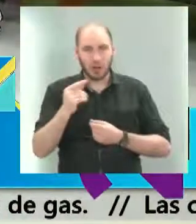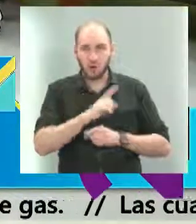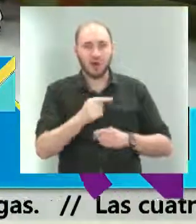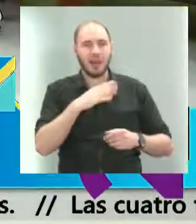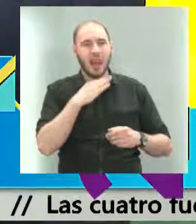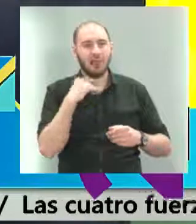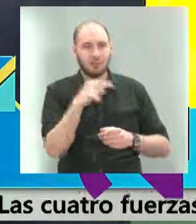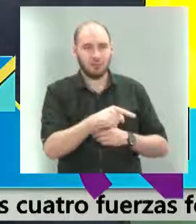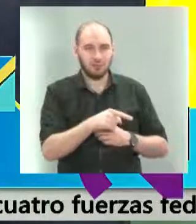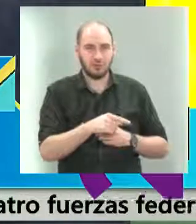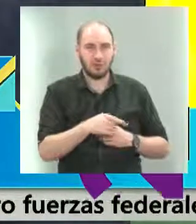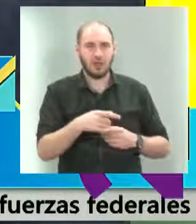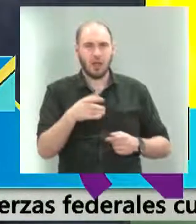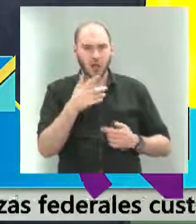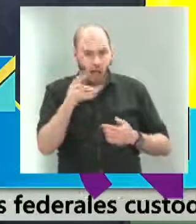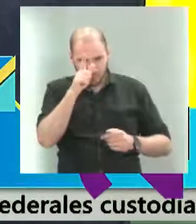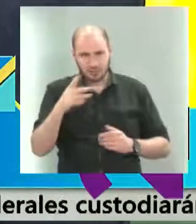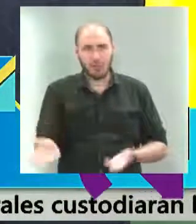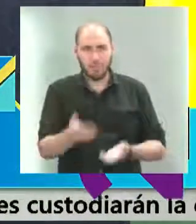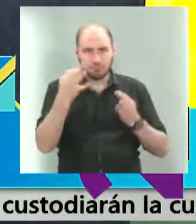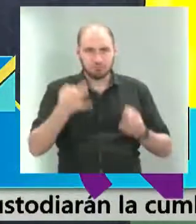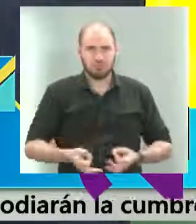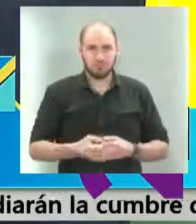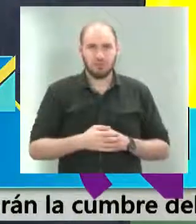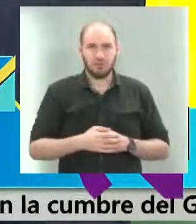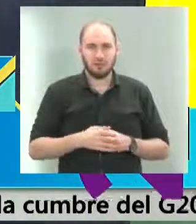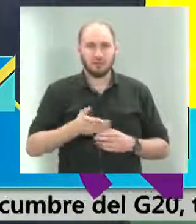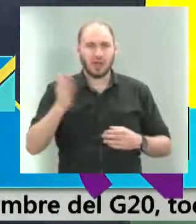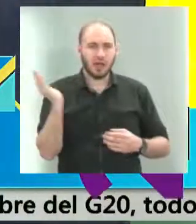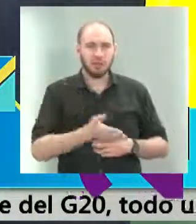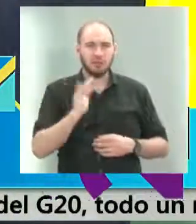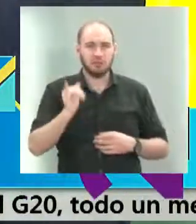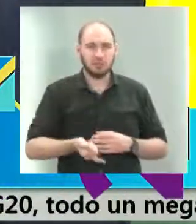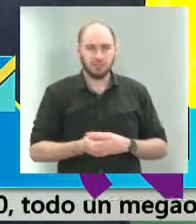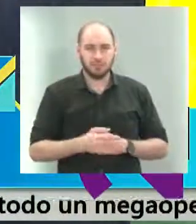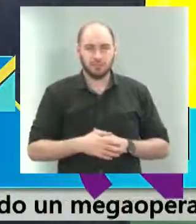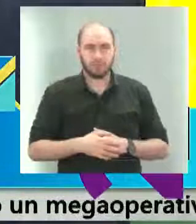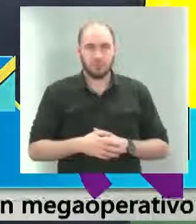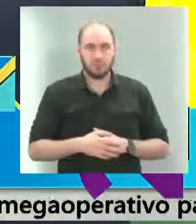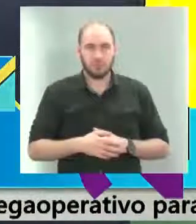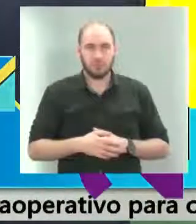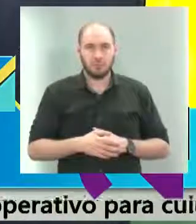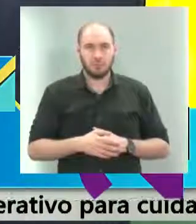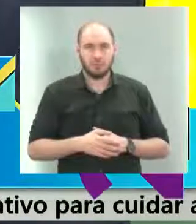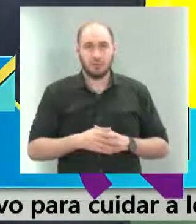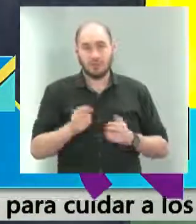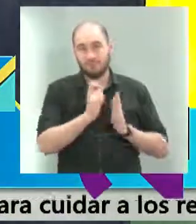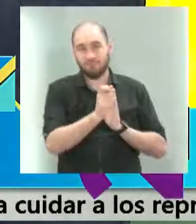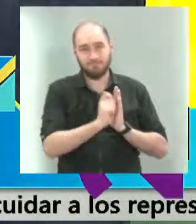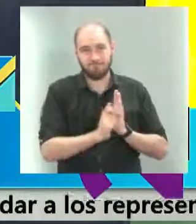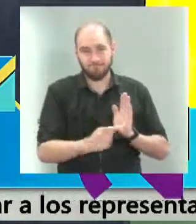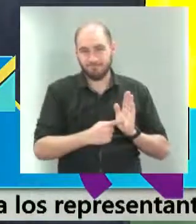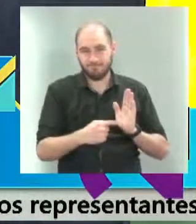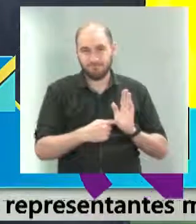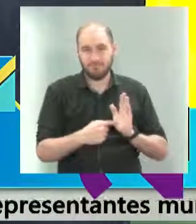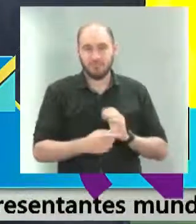delincuente. Déjenlo actuar como tiene que actuar, el que delinque merece un castigo. Bien. Bueno, lo que está escrito.